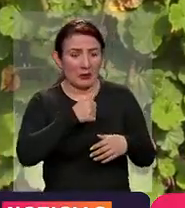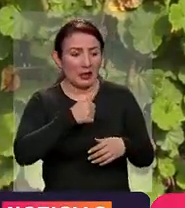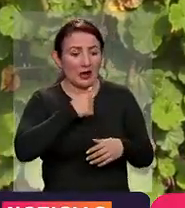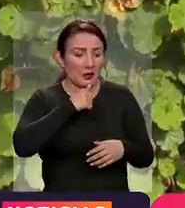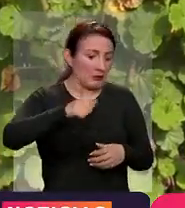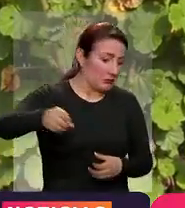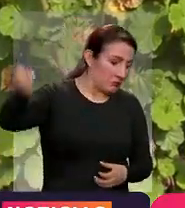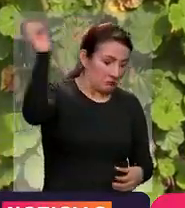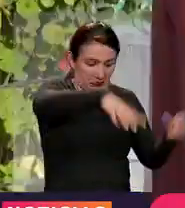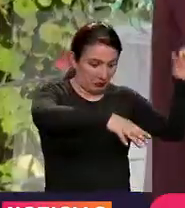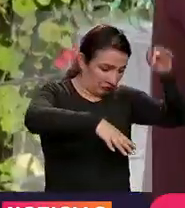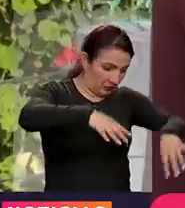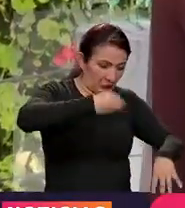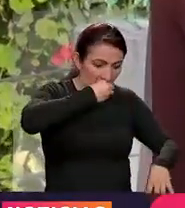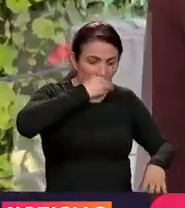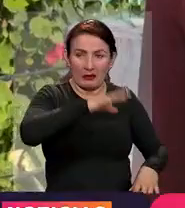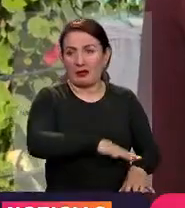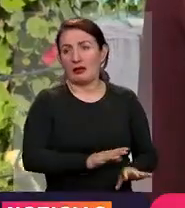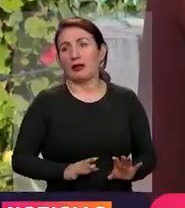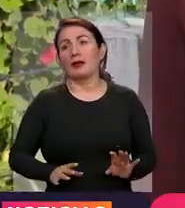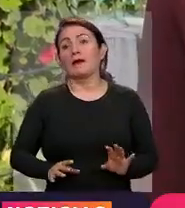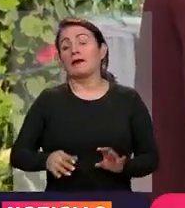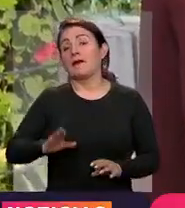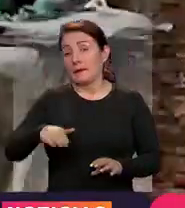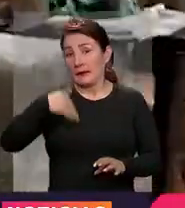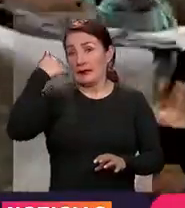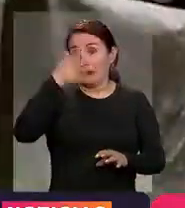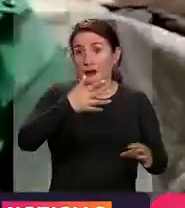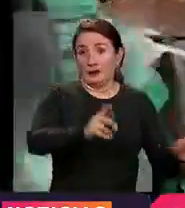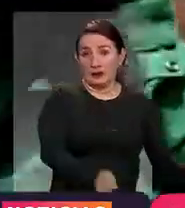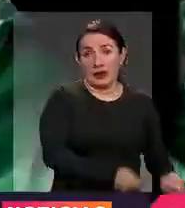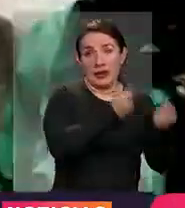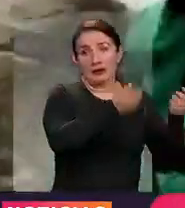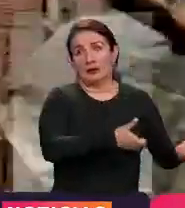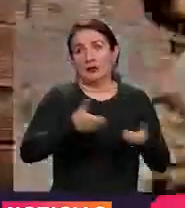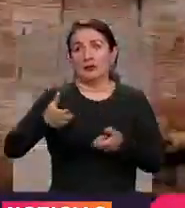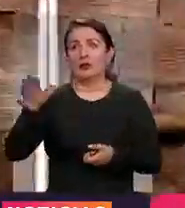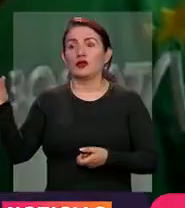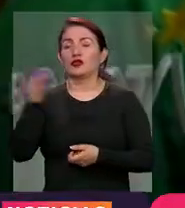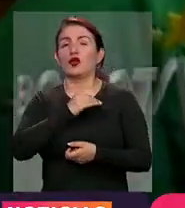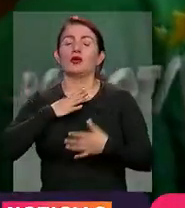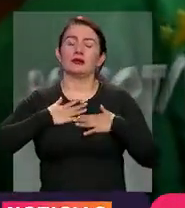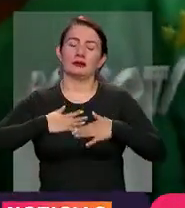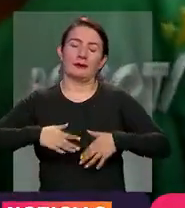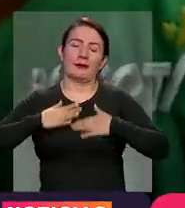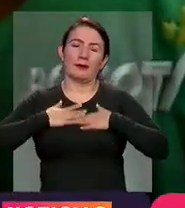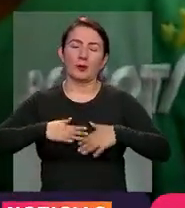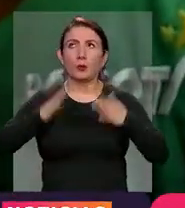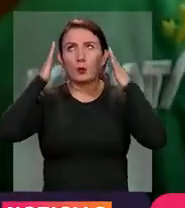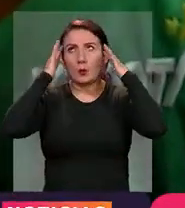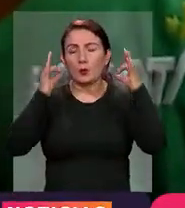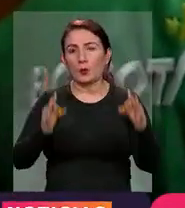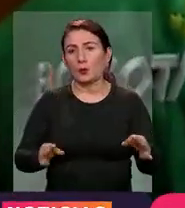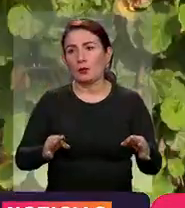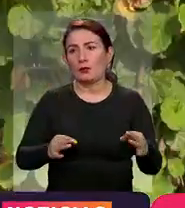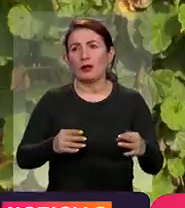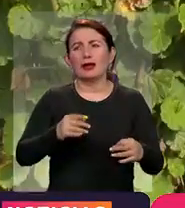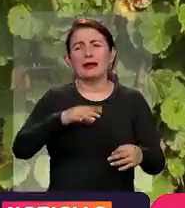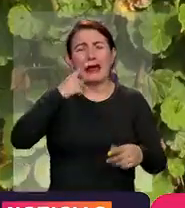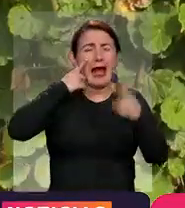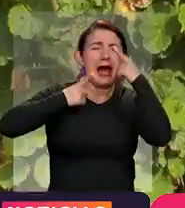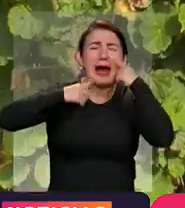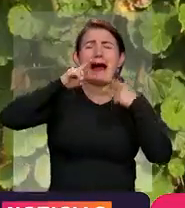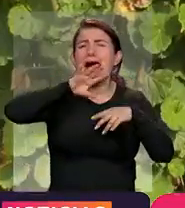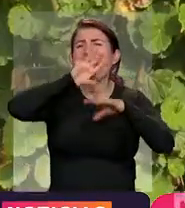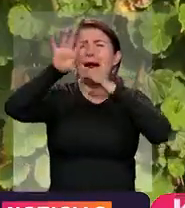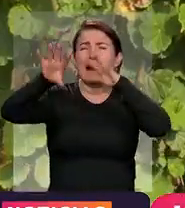botaba comida por la ventana. Dice que después del operativo hubo tranquilidad entre los residentes de la cuadra. Se escuchaban llorando